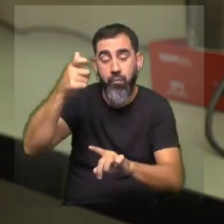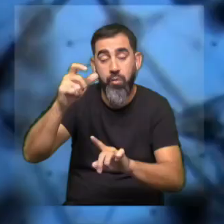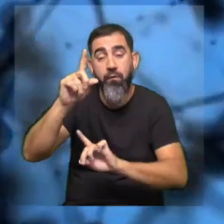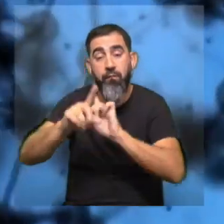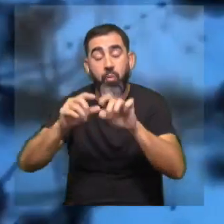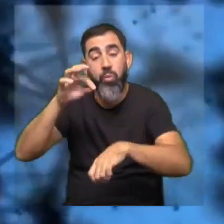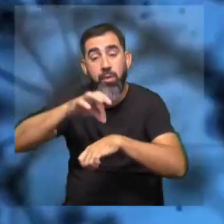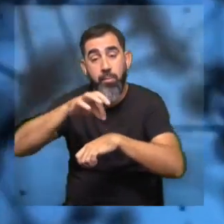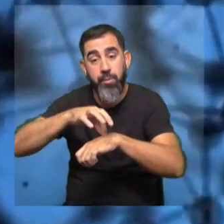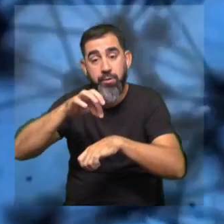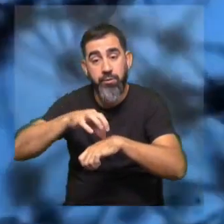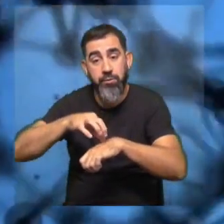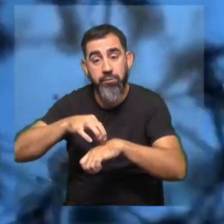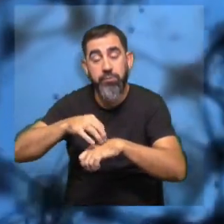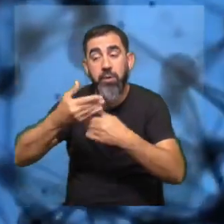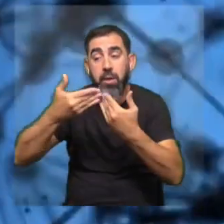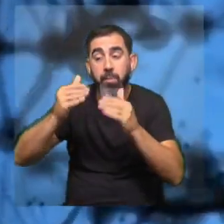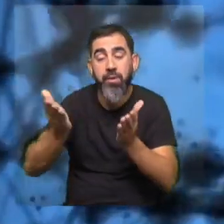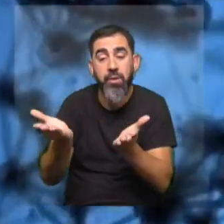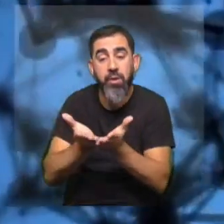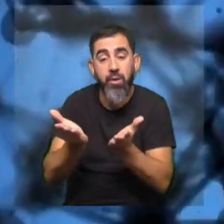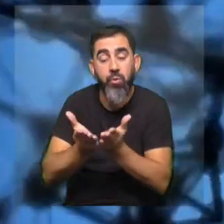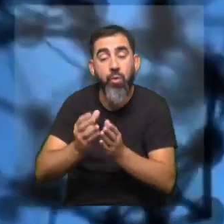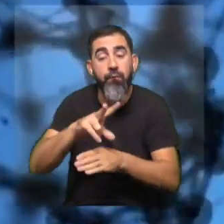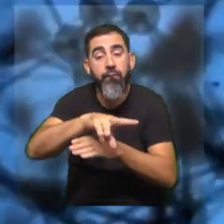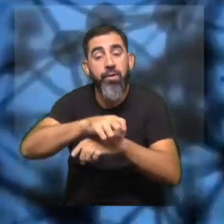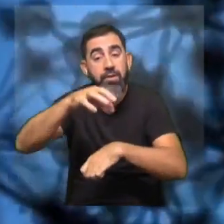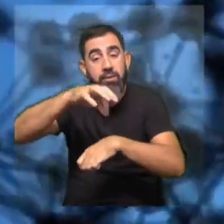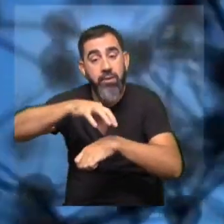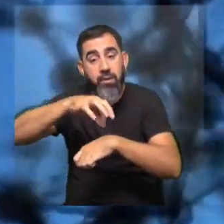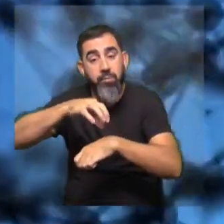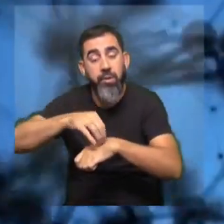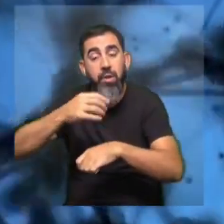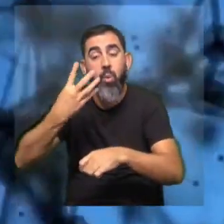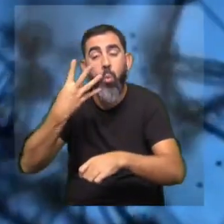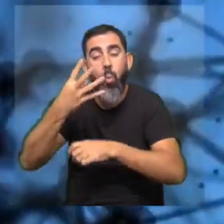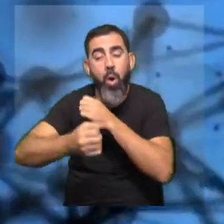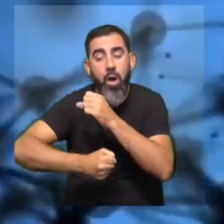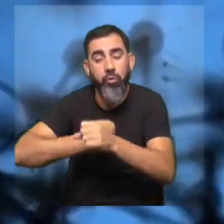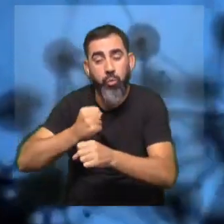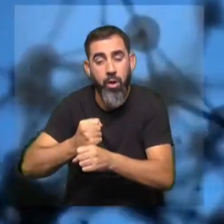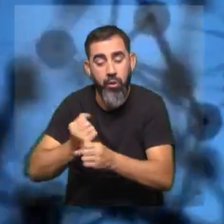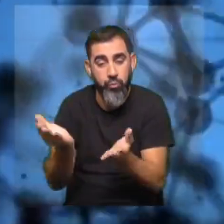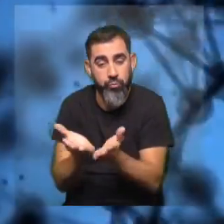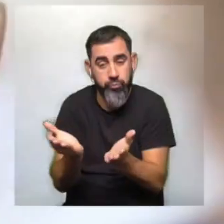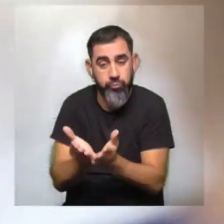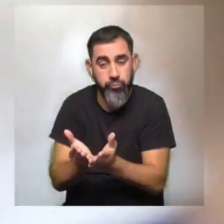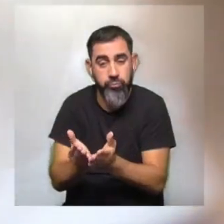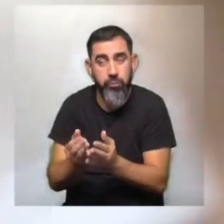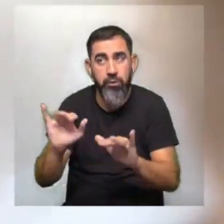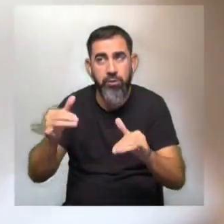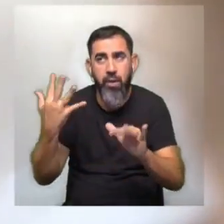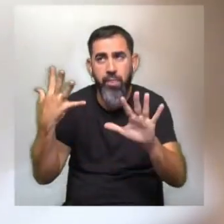Facultad de Medicina, comenzó una licenciatura en física médica que dura 4 años, hace algo así como una